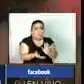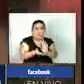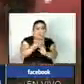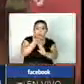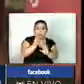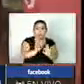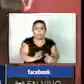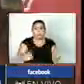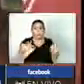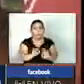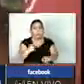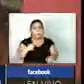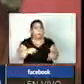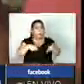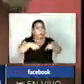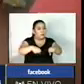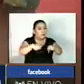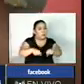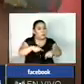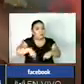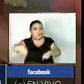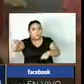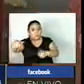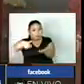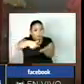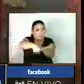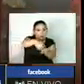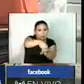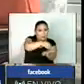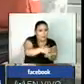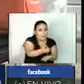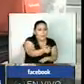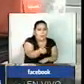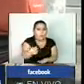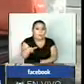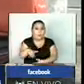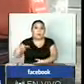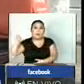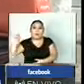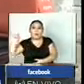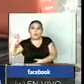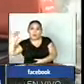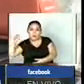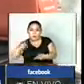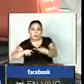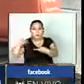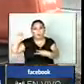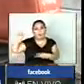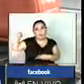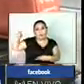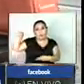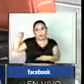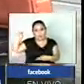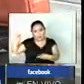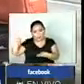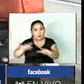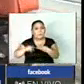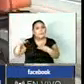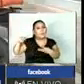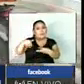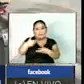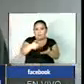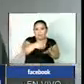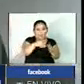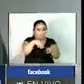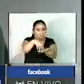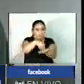ya que el servicio de entrega se ha desplazado a municipios aledaños como Ataco Apaneca Turín Atiquisaya y El